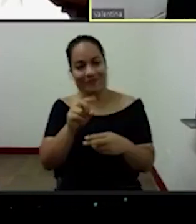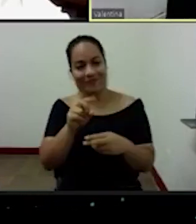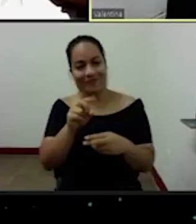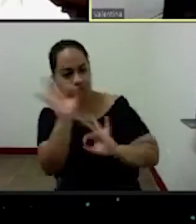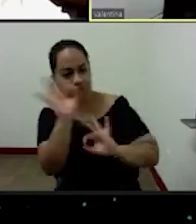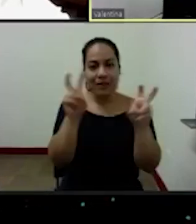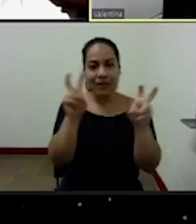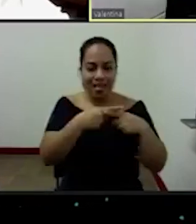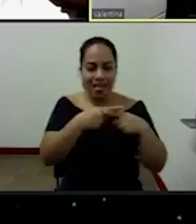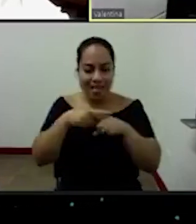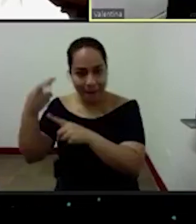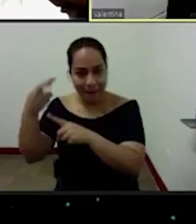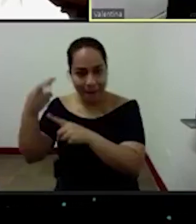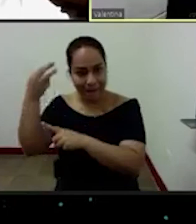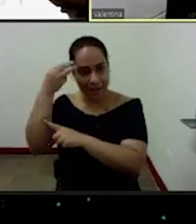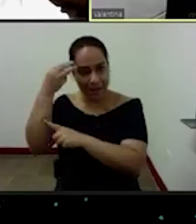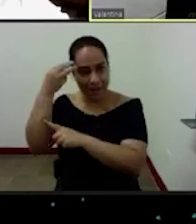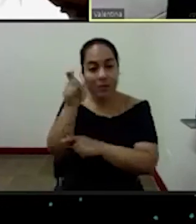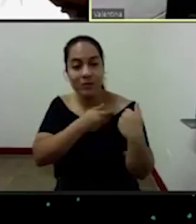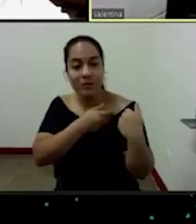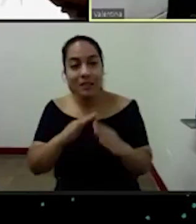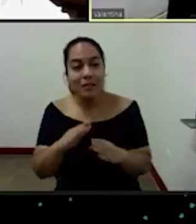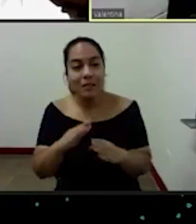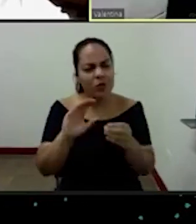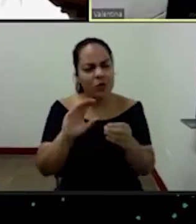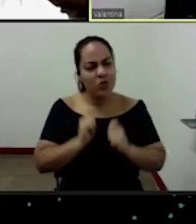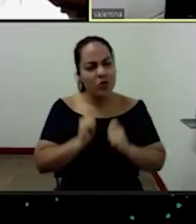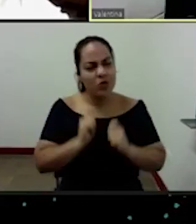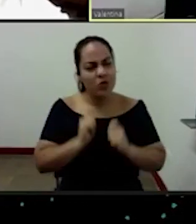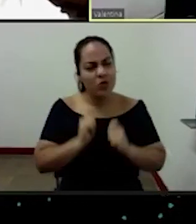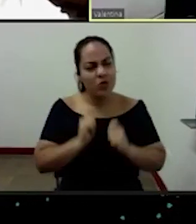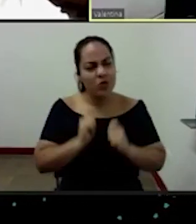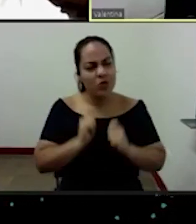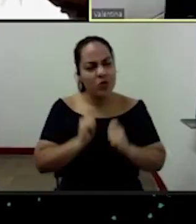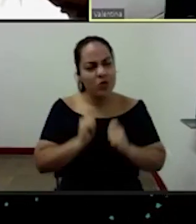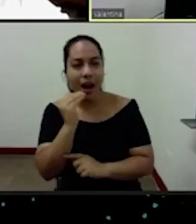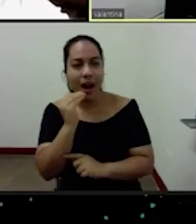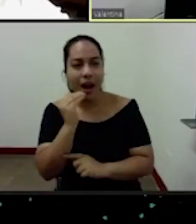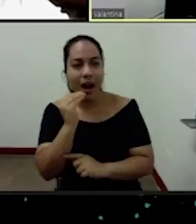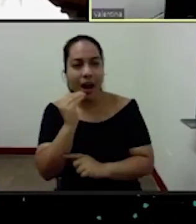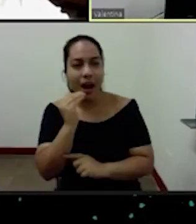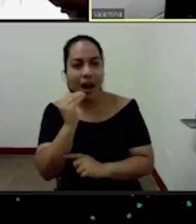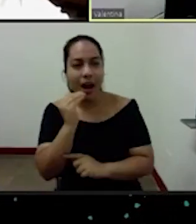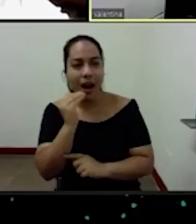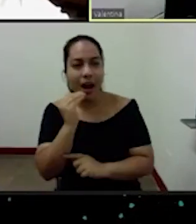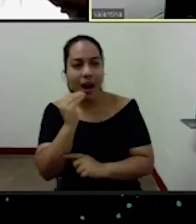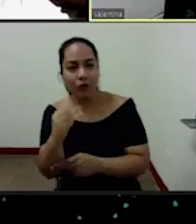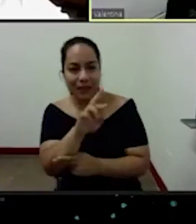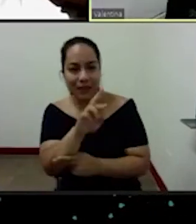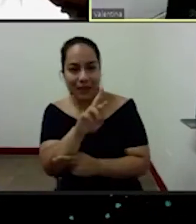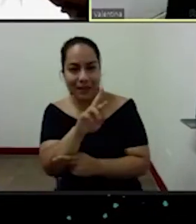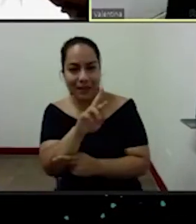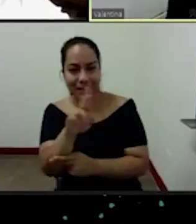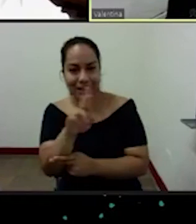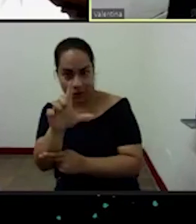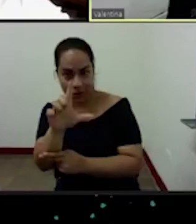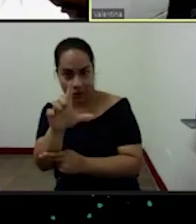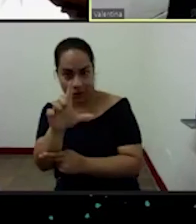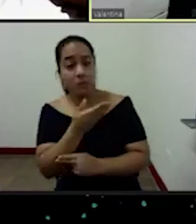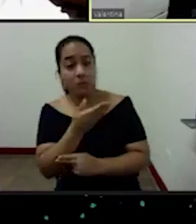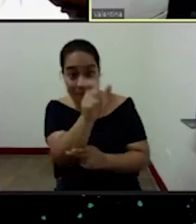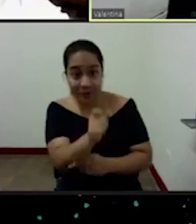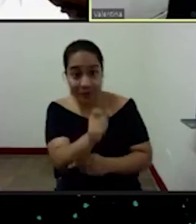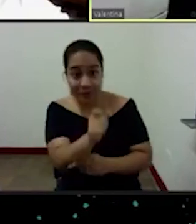Memoria, Protagonismo de la Mujer, tejedora a cargo de Kelly Portacarrero. Kelly Portacarrero es estudiante de